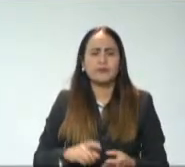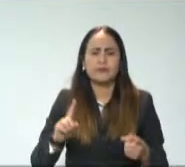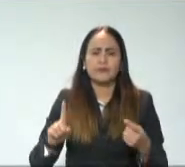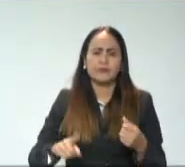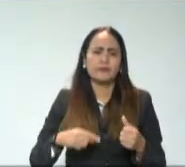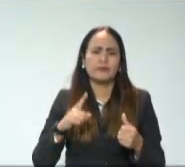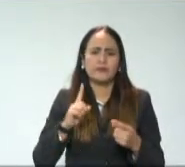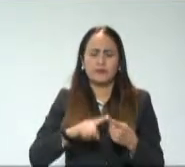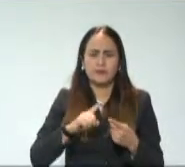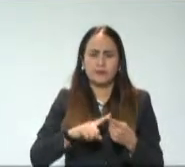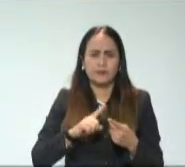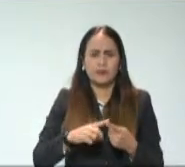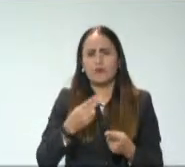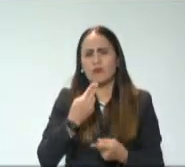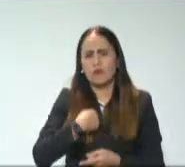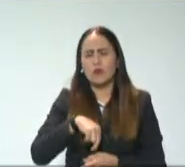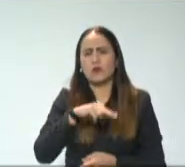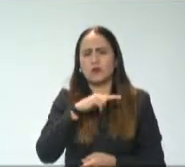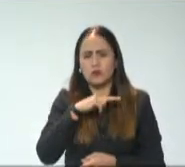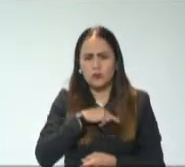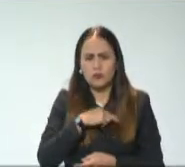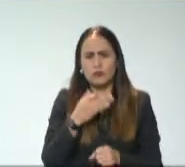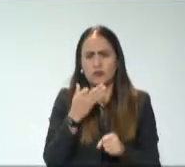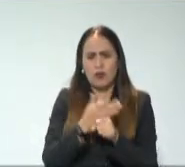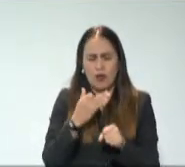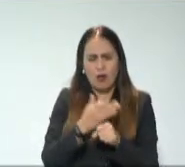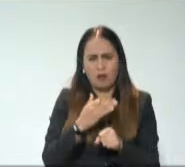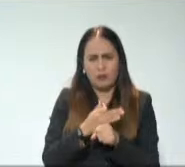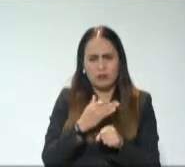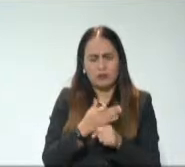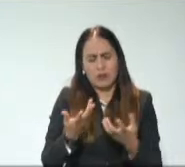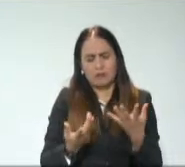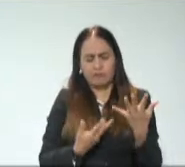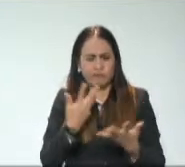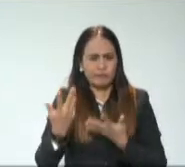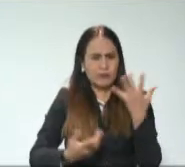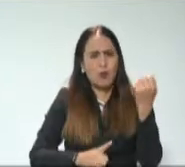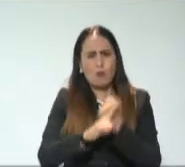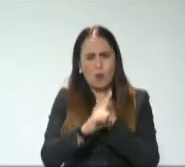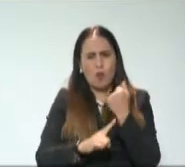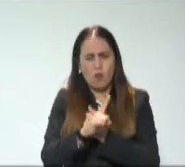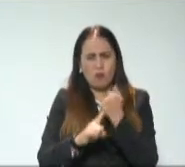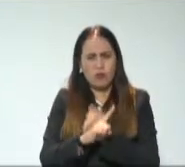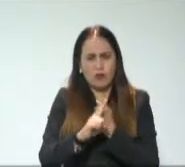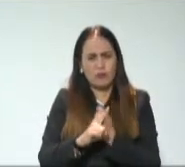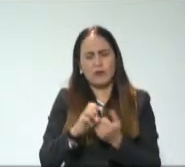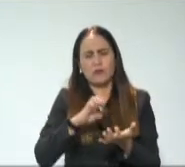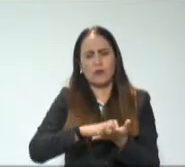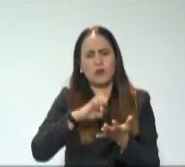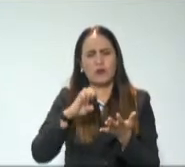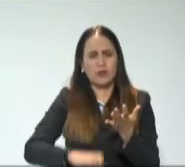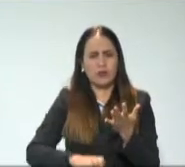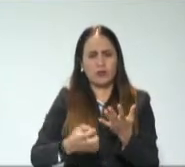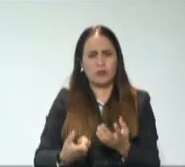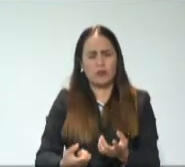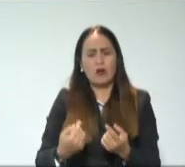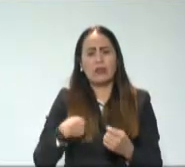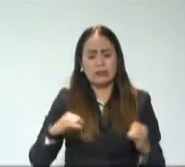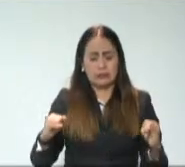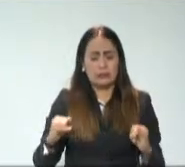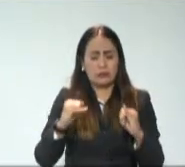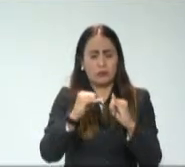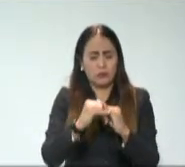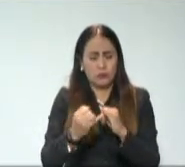cosas a la que nosotros nos enfrentamos uno de los grandes dilemas cuando se acercaron a a a nuestra